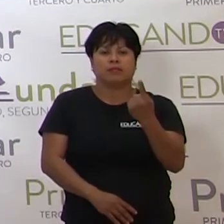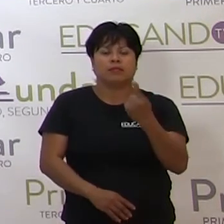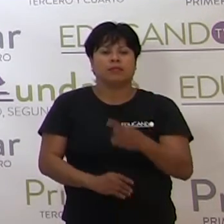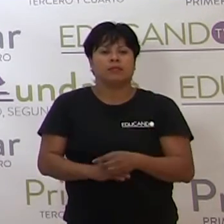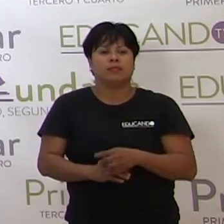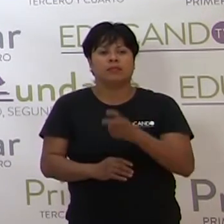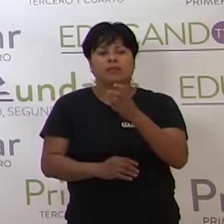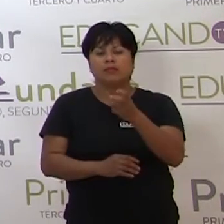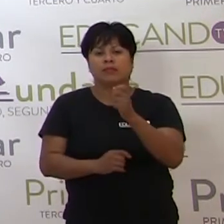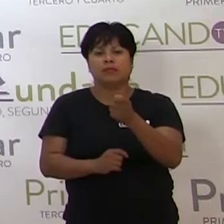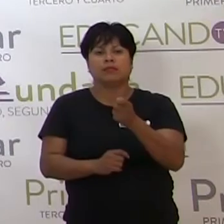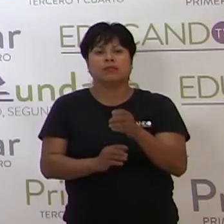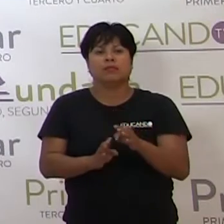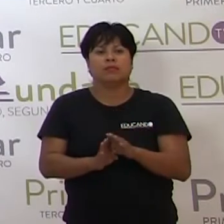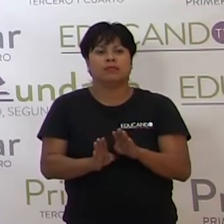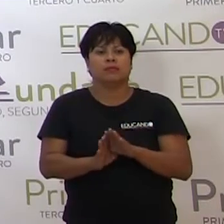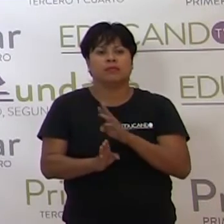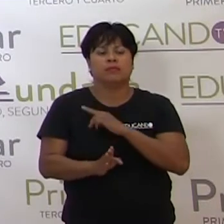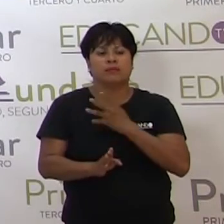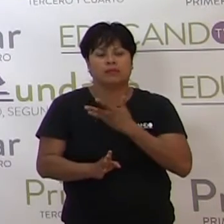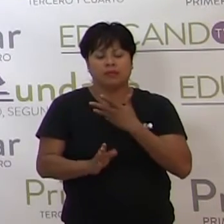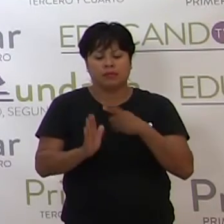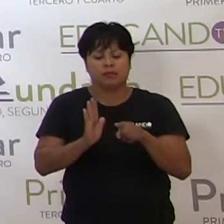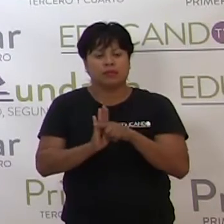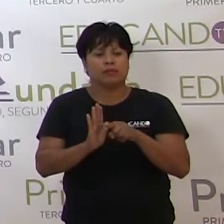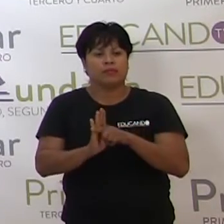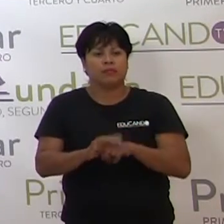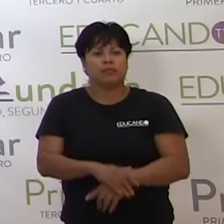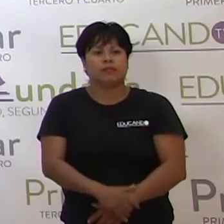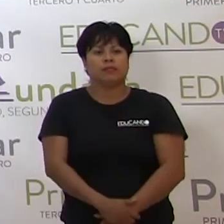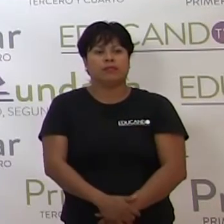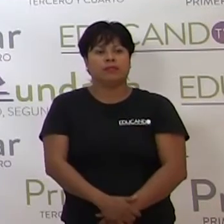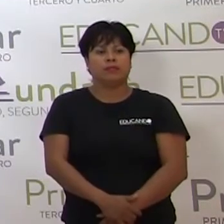191 es lo que resta.